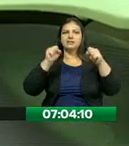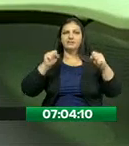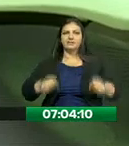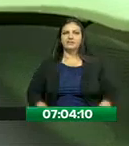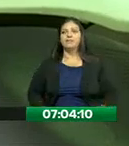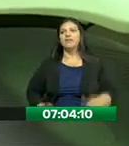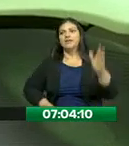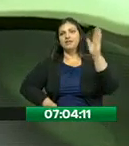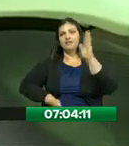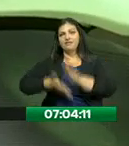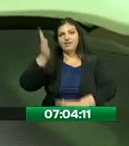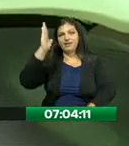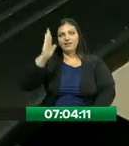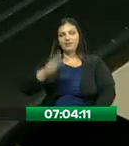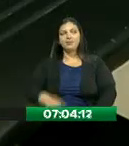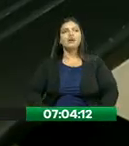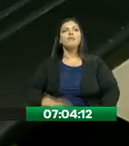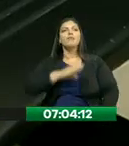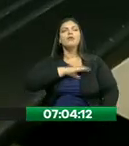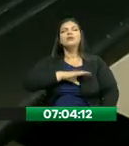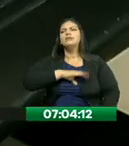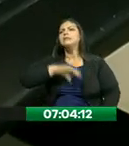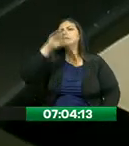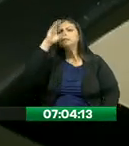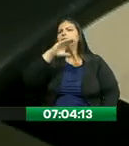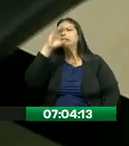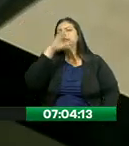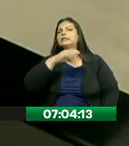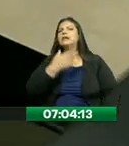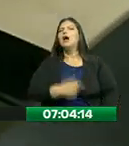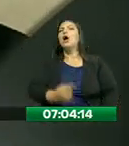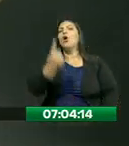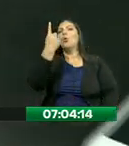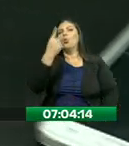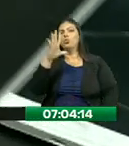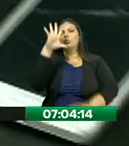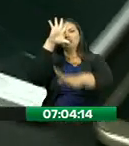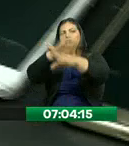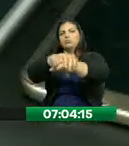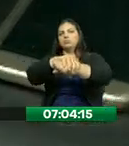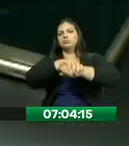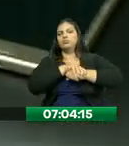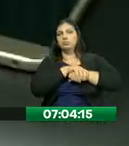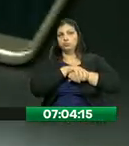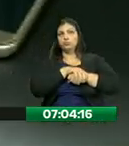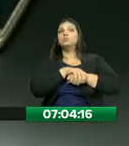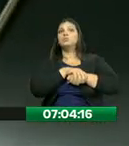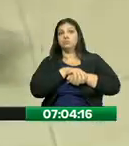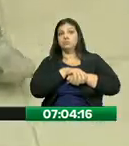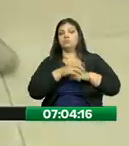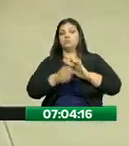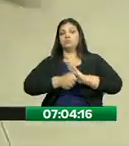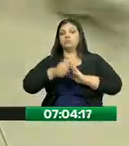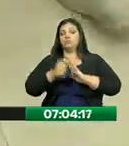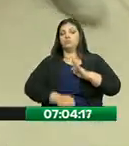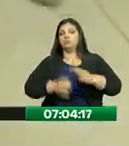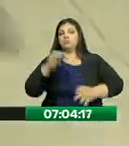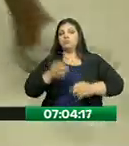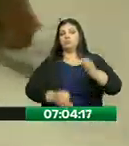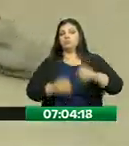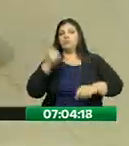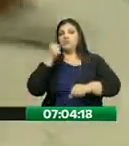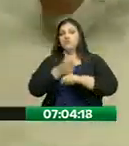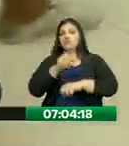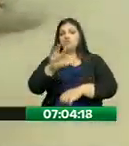investigado por el delito de robo agravado penado hasta con nueve años de cárcel informó